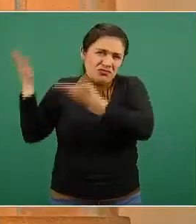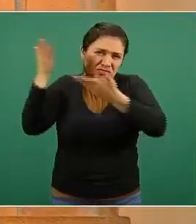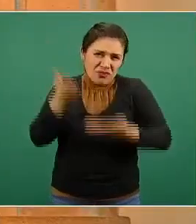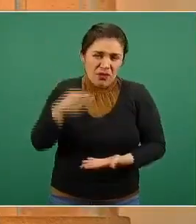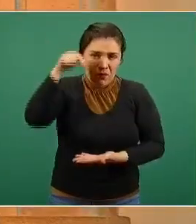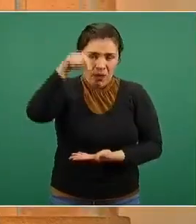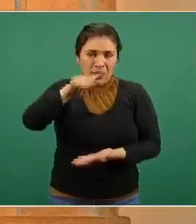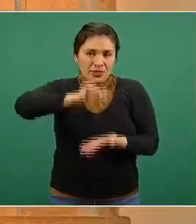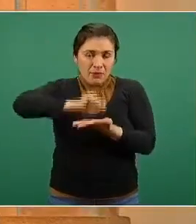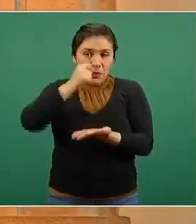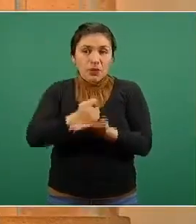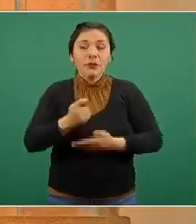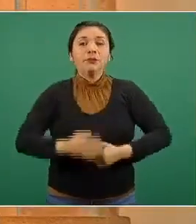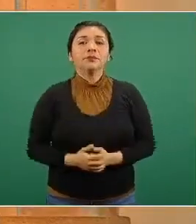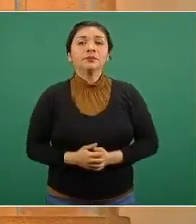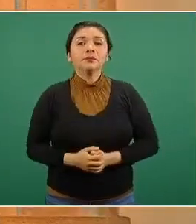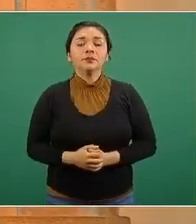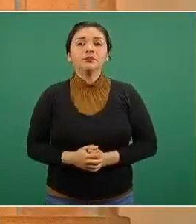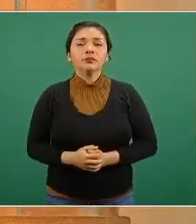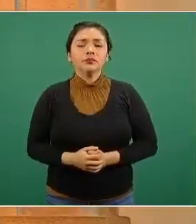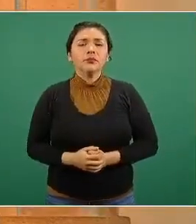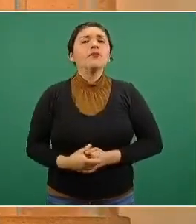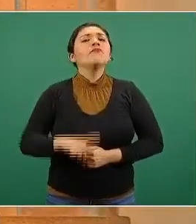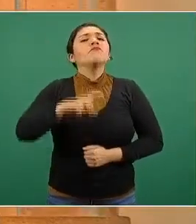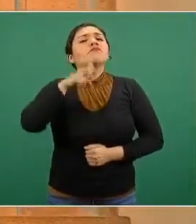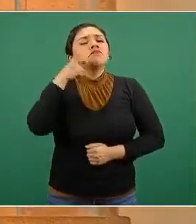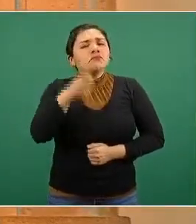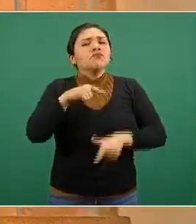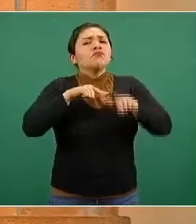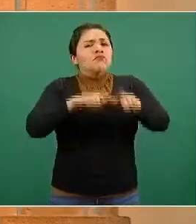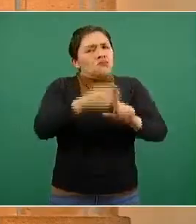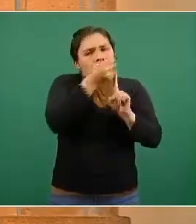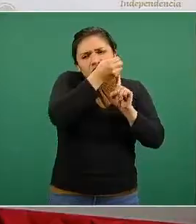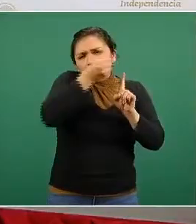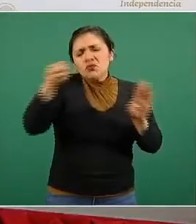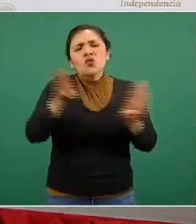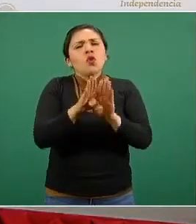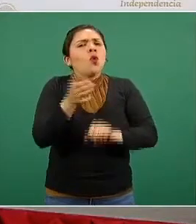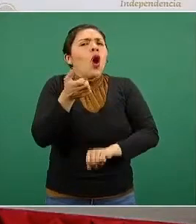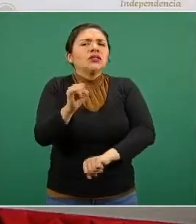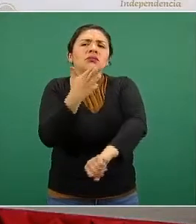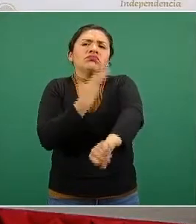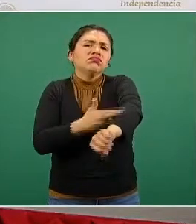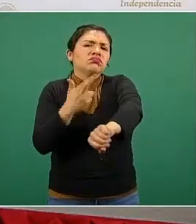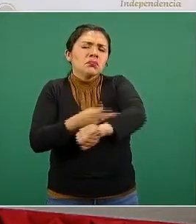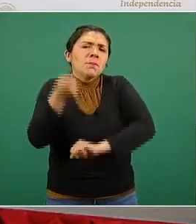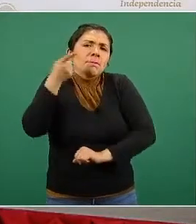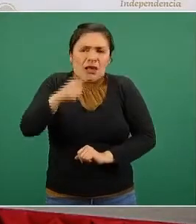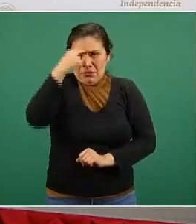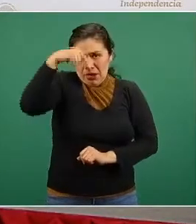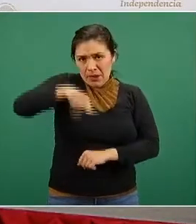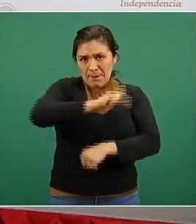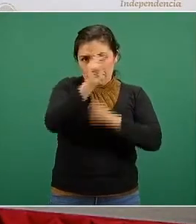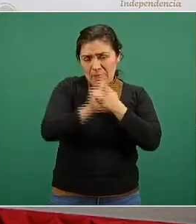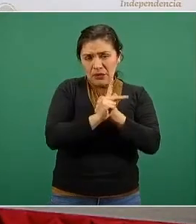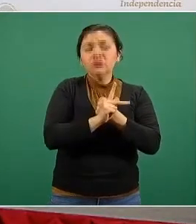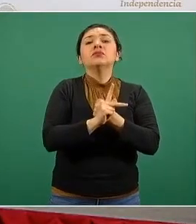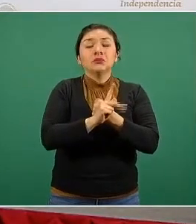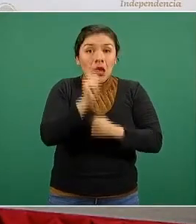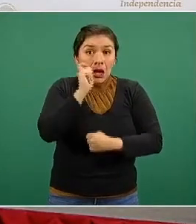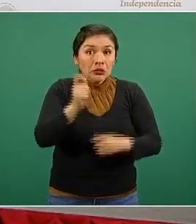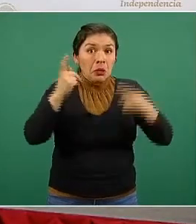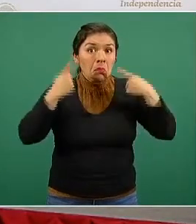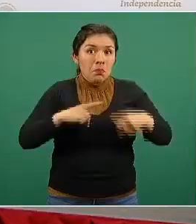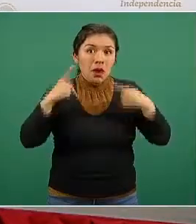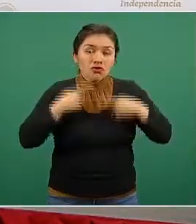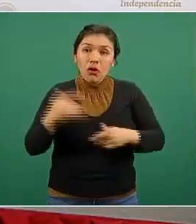su arribo a Tamaulipas. Se hace un seguimiento, como lo marcan los protocolos emitidos para el país, de todos aquellos